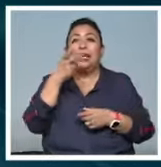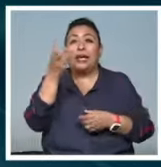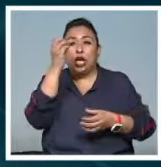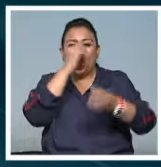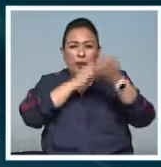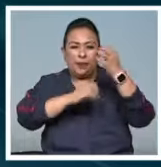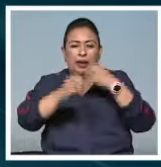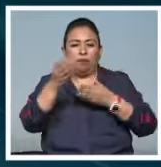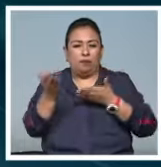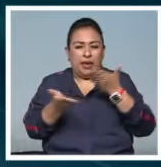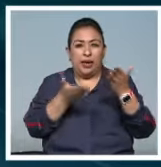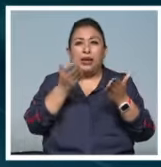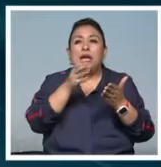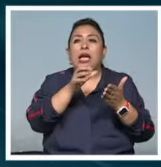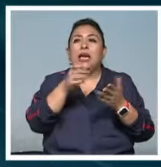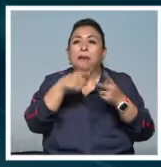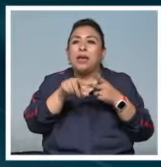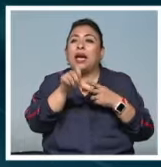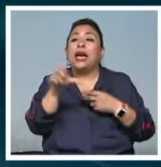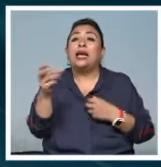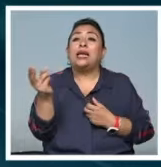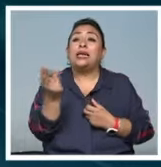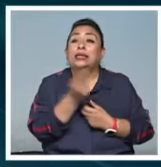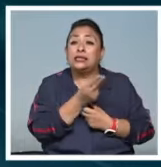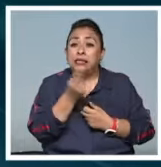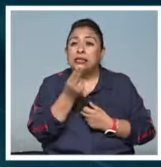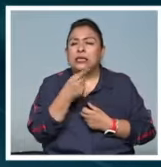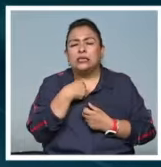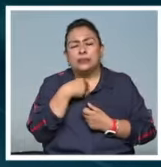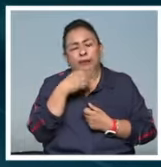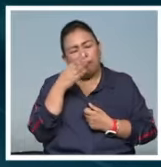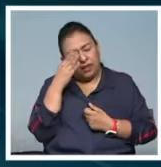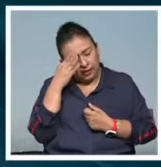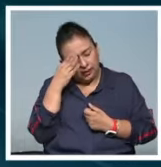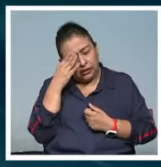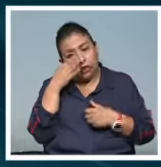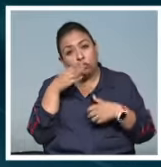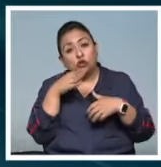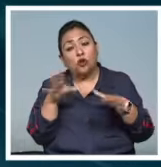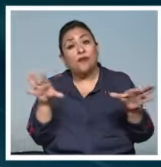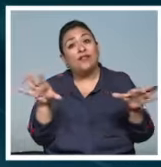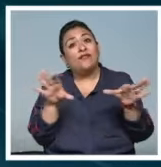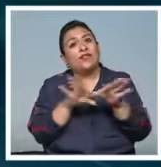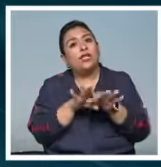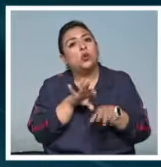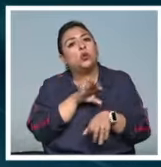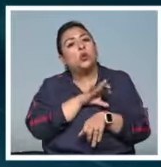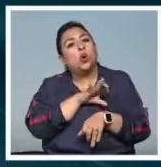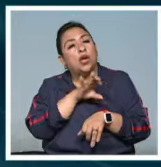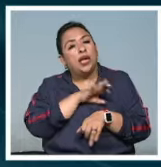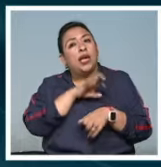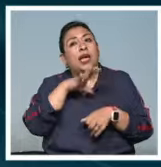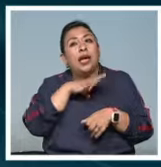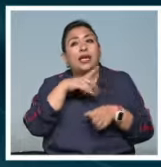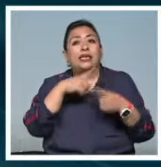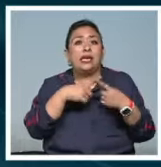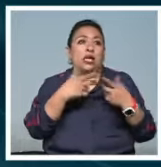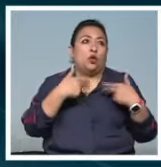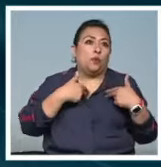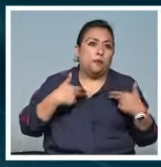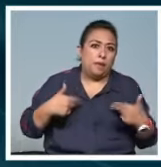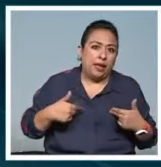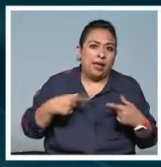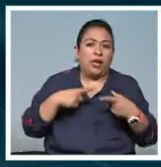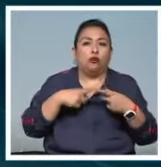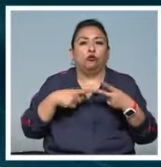que surge a partir de la necesidad de reflexionar acerca del vínculo afectivo que existe entre seres humanos,